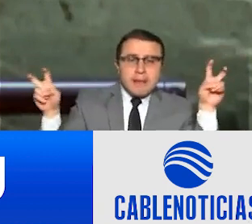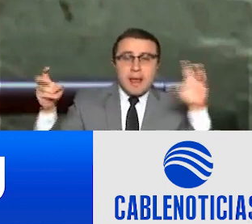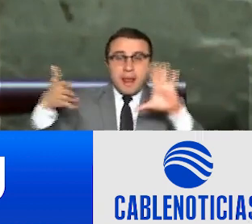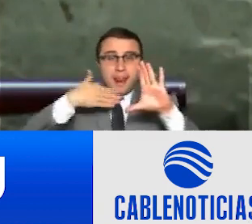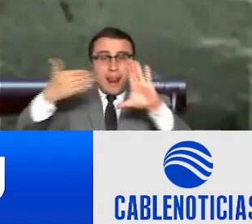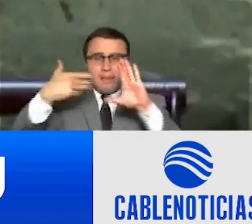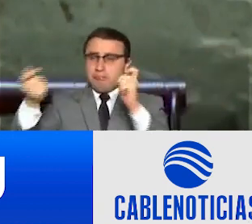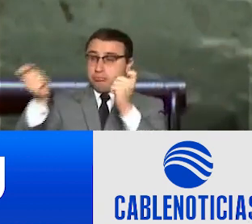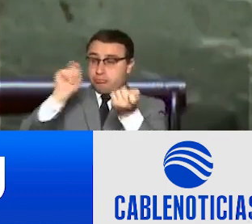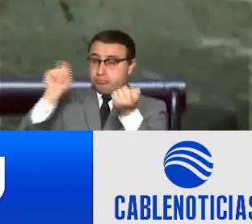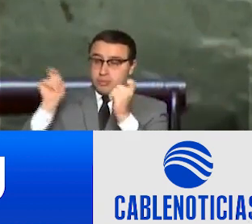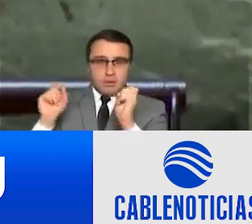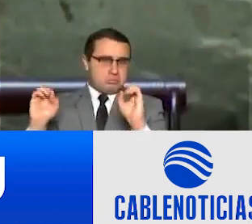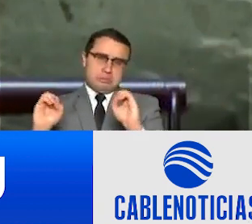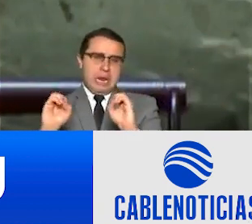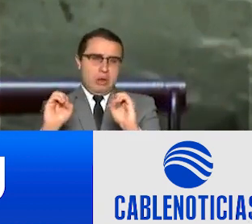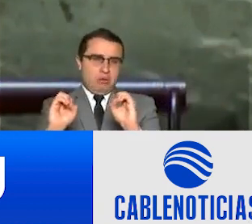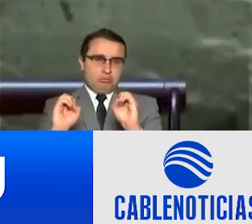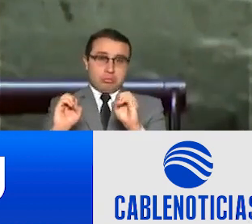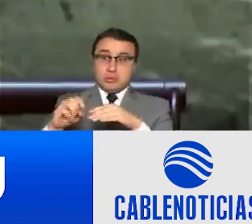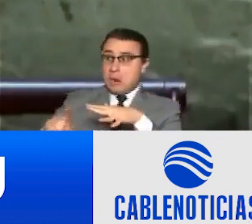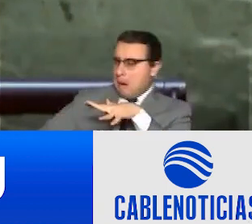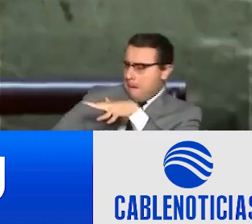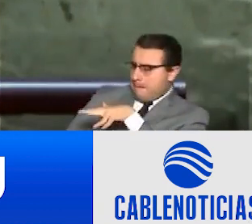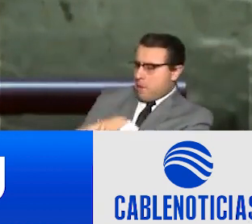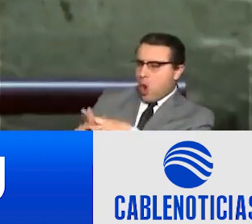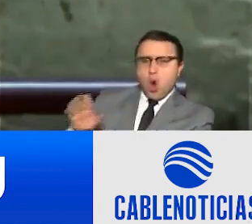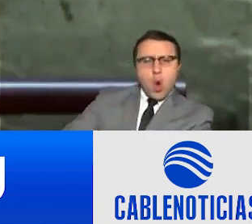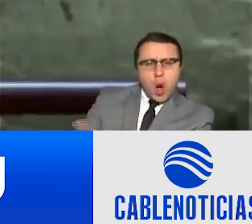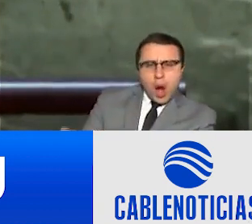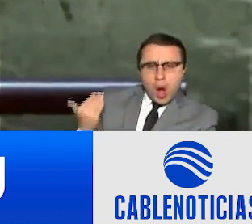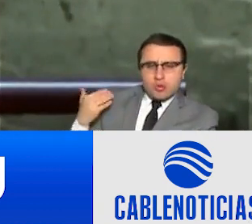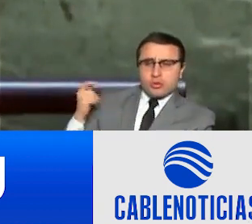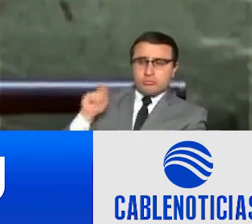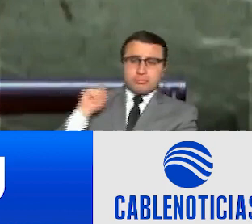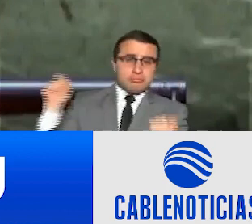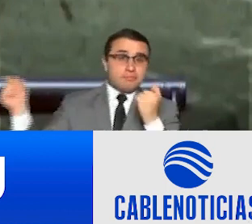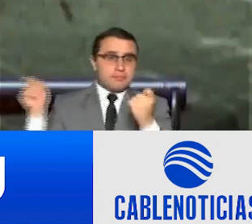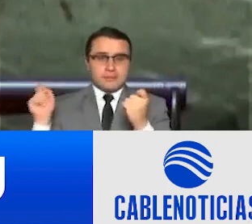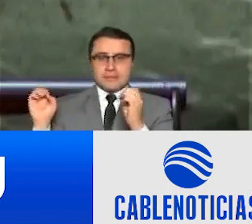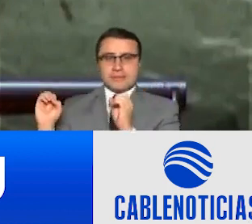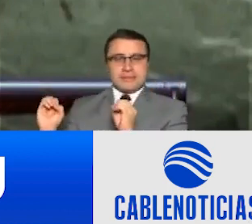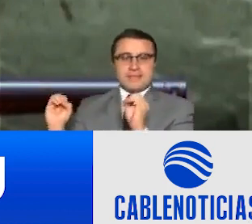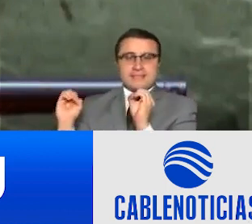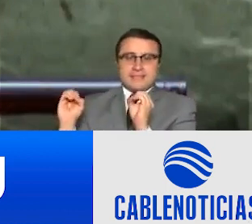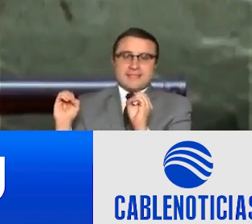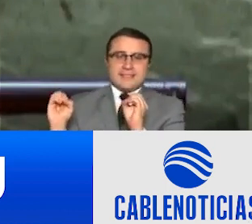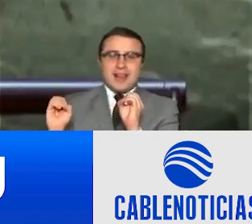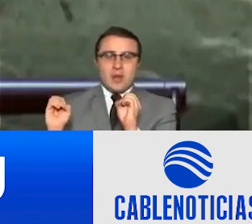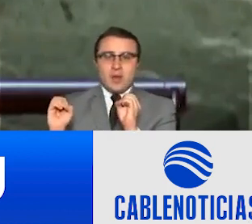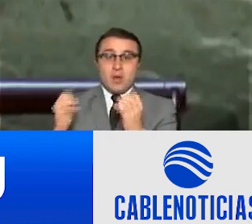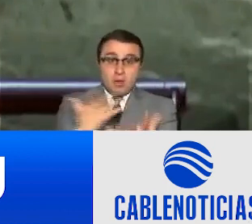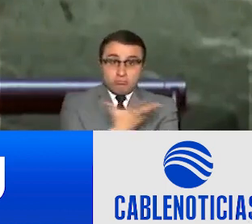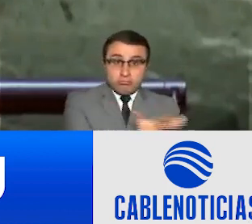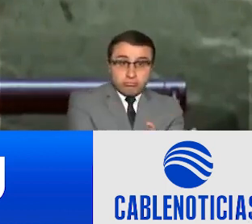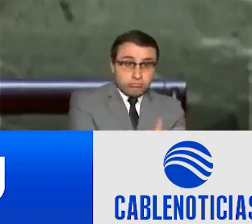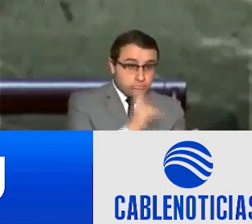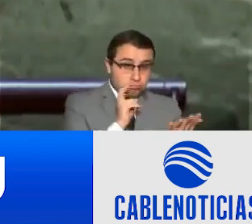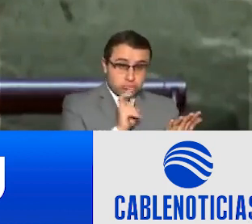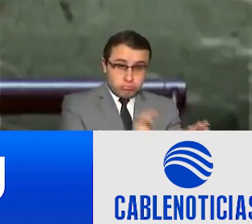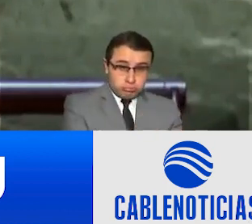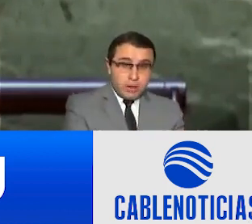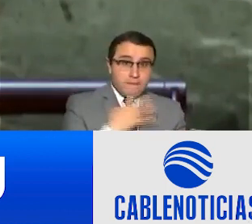crisis climática, el origen de la crisis. La ciencia aún no era discutida por el